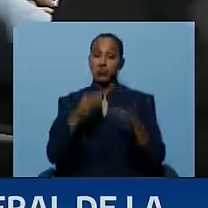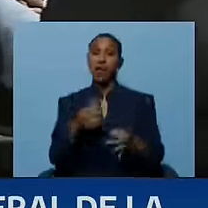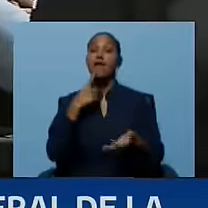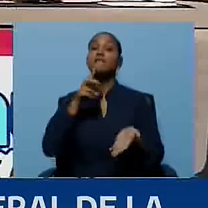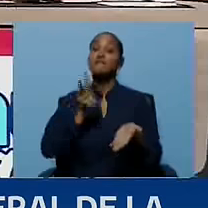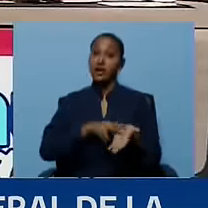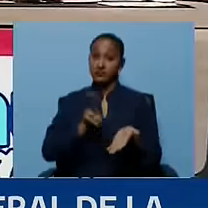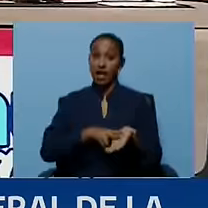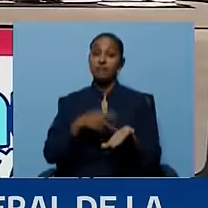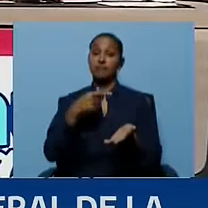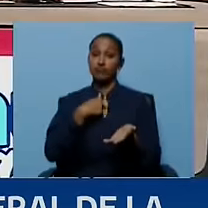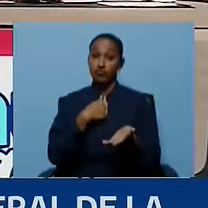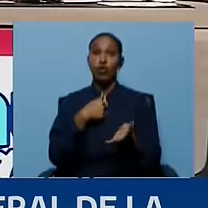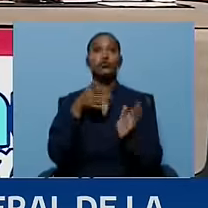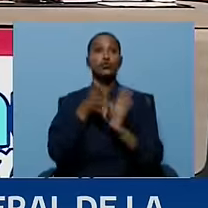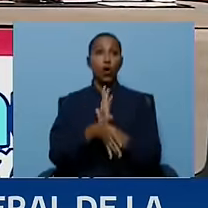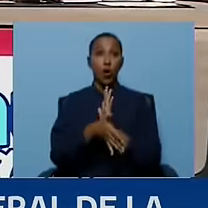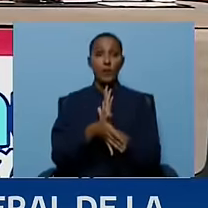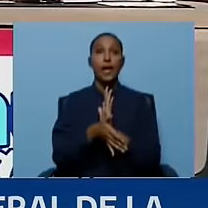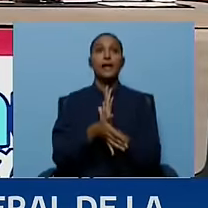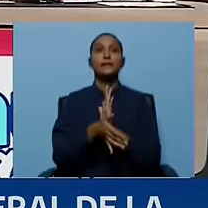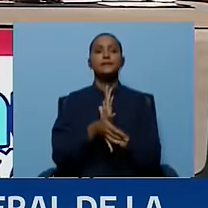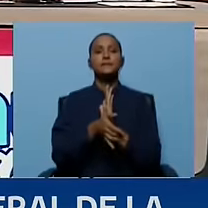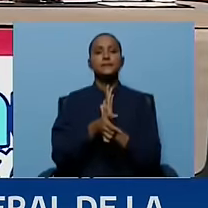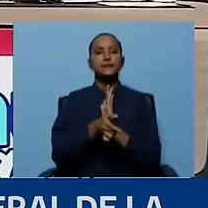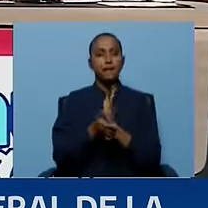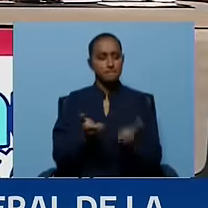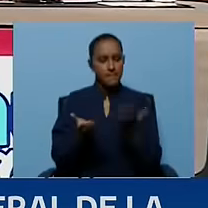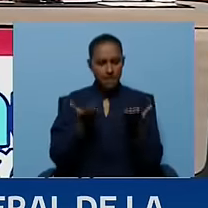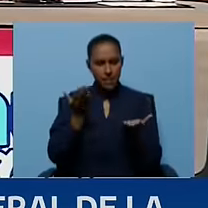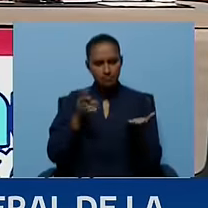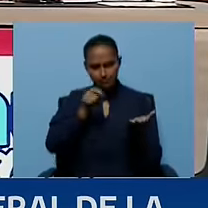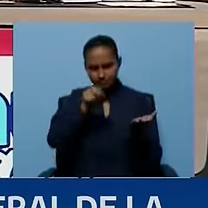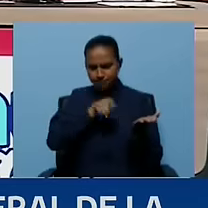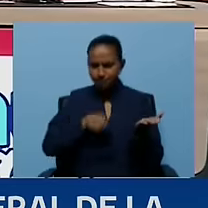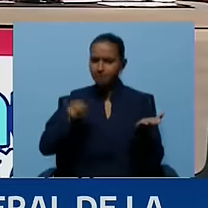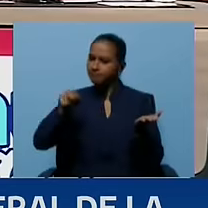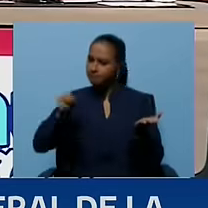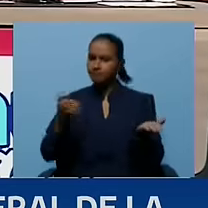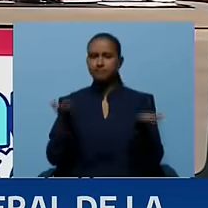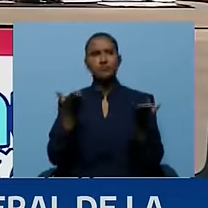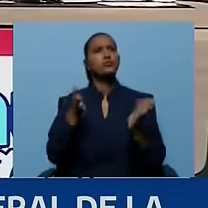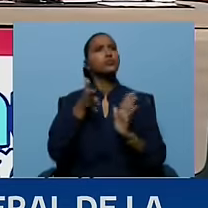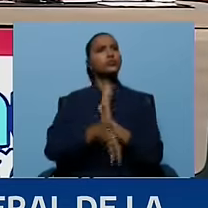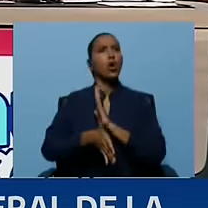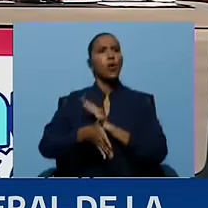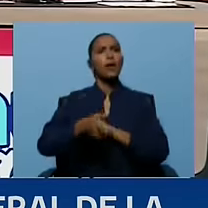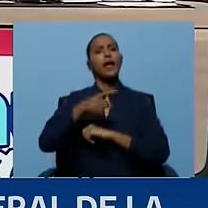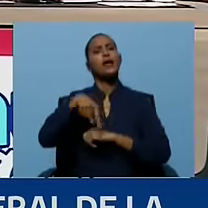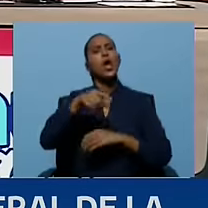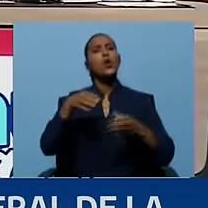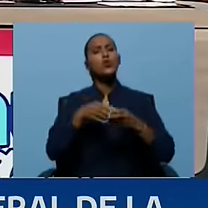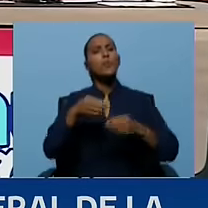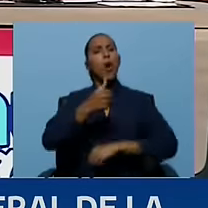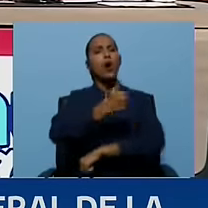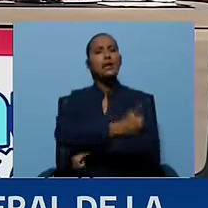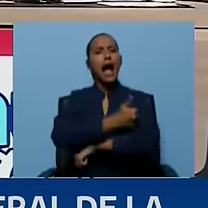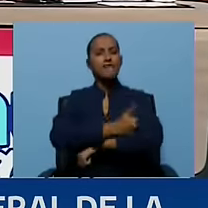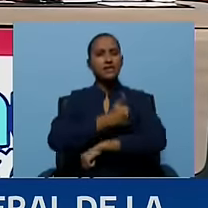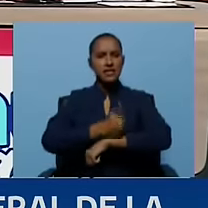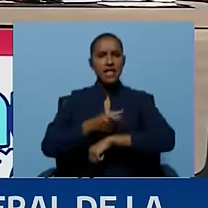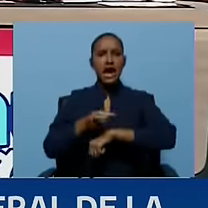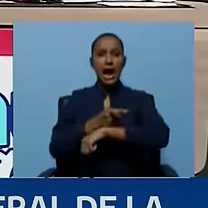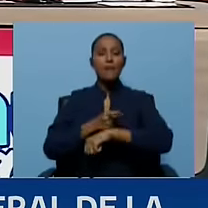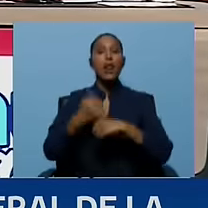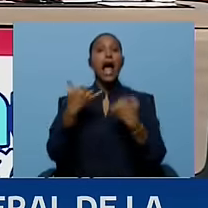voy a hacer una renovación de la mitad del gabinete ejecutivo, voy a anunciar ahora los